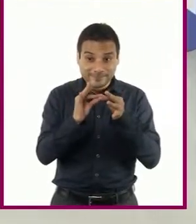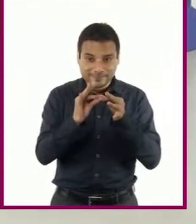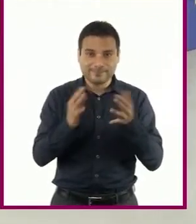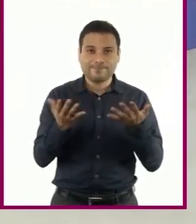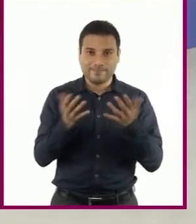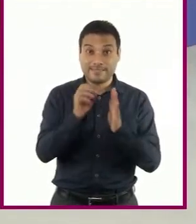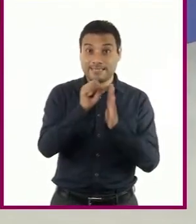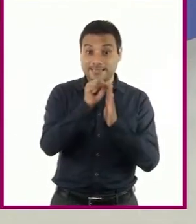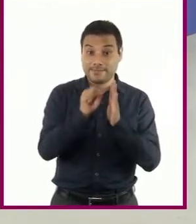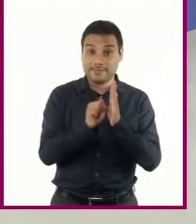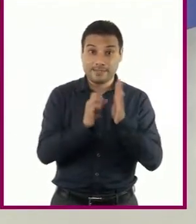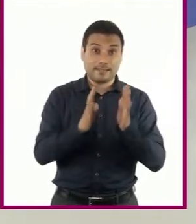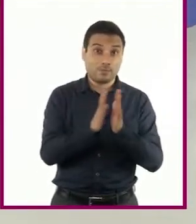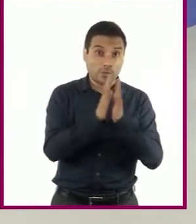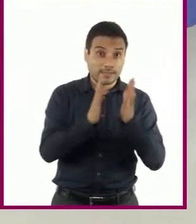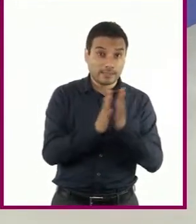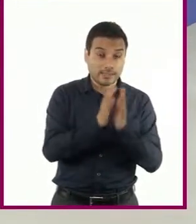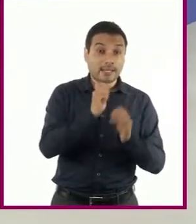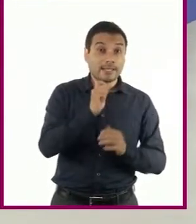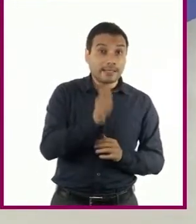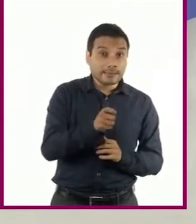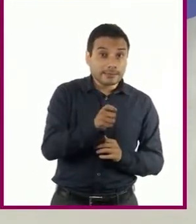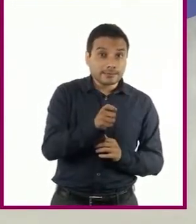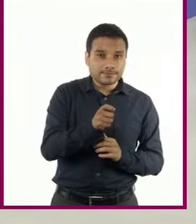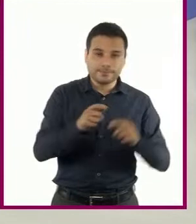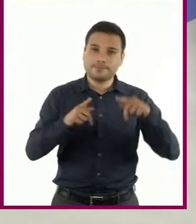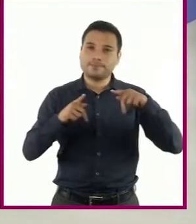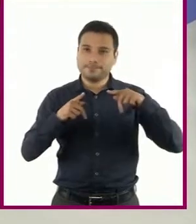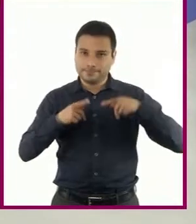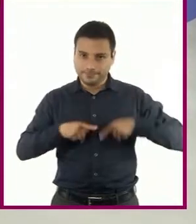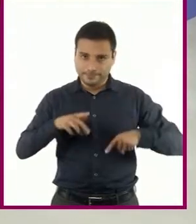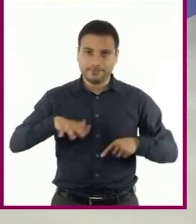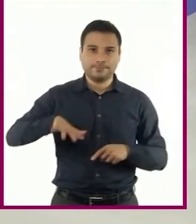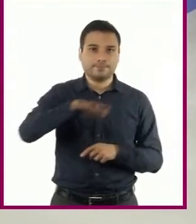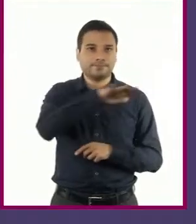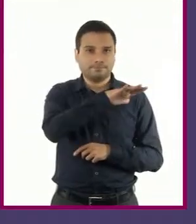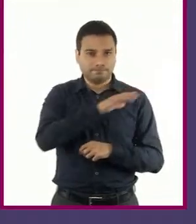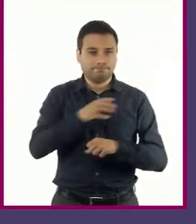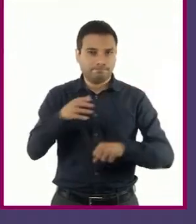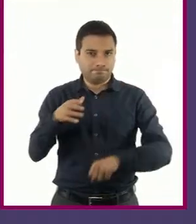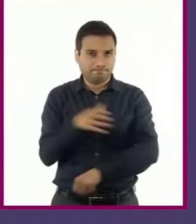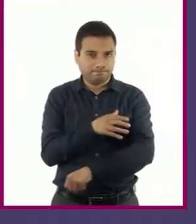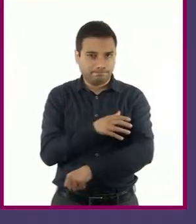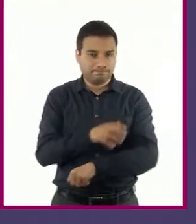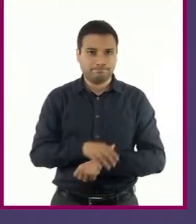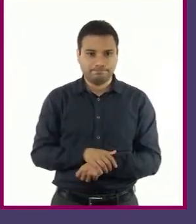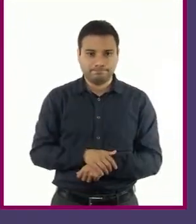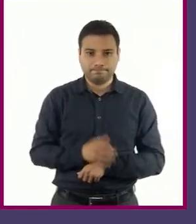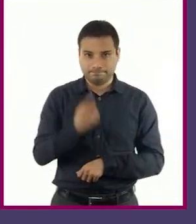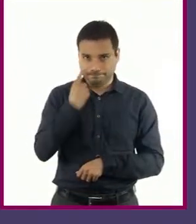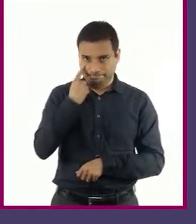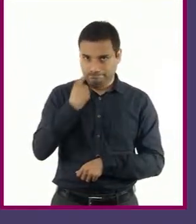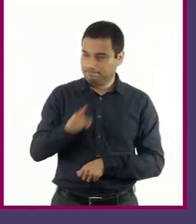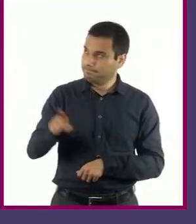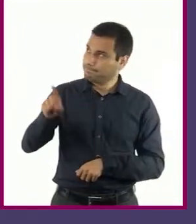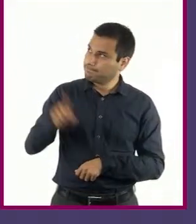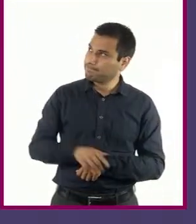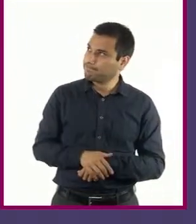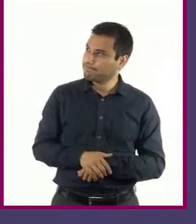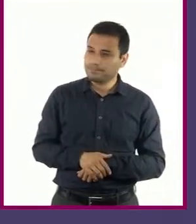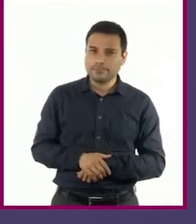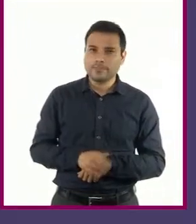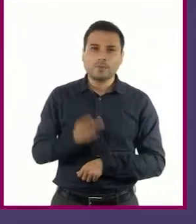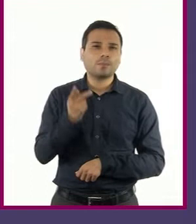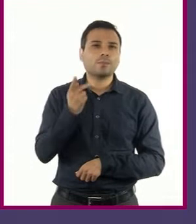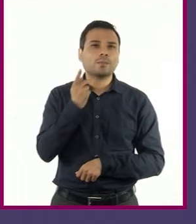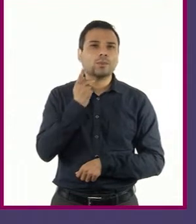caracteriza porque el poder político surge del pueblo, sabiendo que, según Vallés, Política se refiere a la actividad colectiva